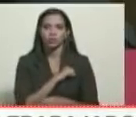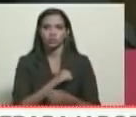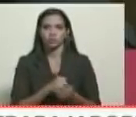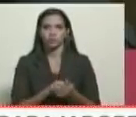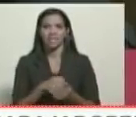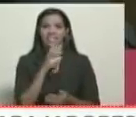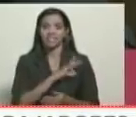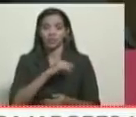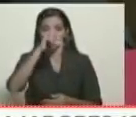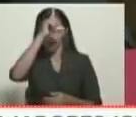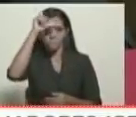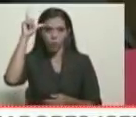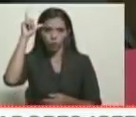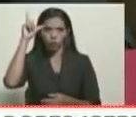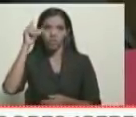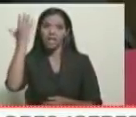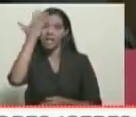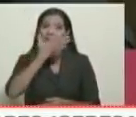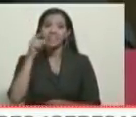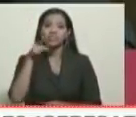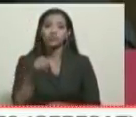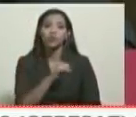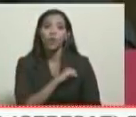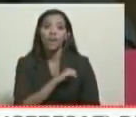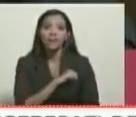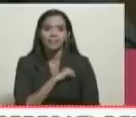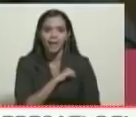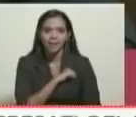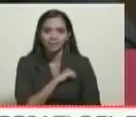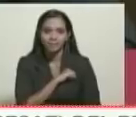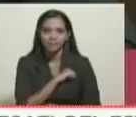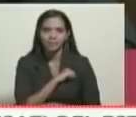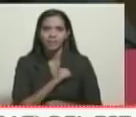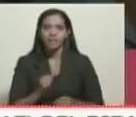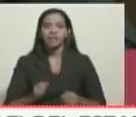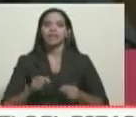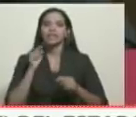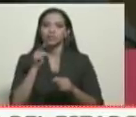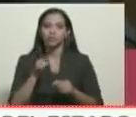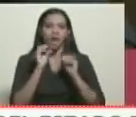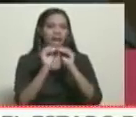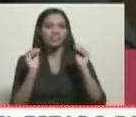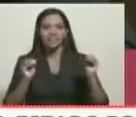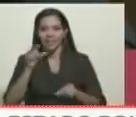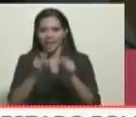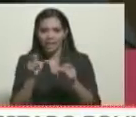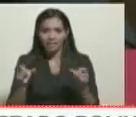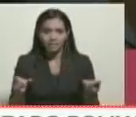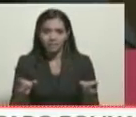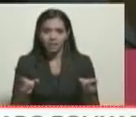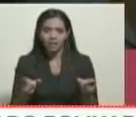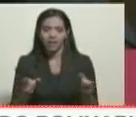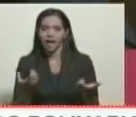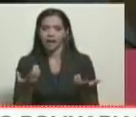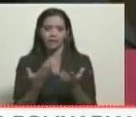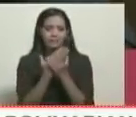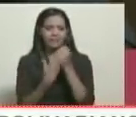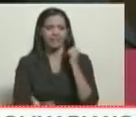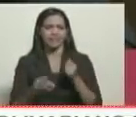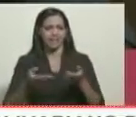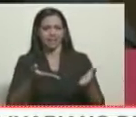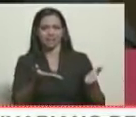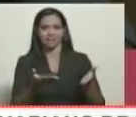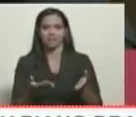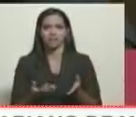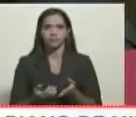señor Leopoldo López, eres un cobarde. Aparte de llamar a la gente a la salida esa, que